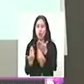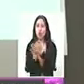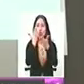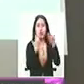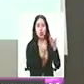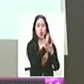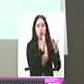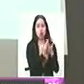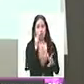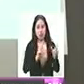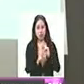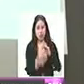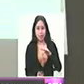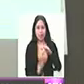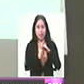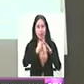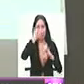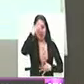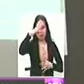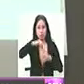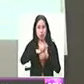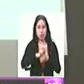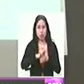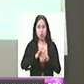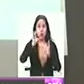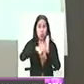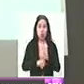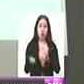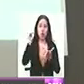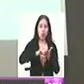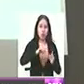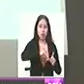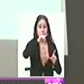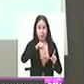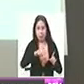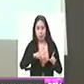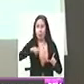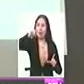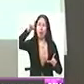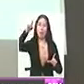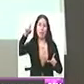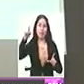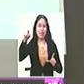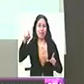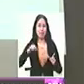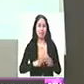nuevos contagios puedan elevar la tasa de incidencia de estos departamentos.